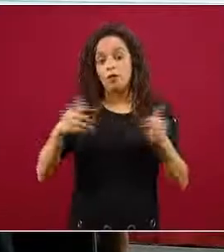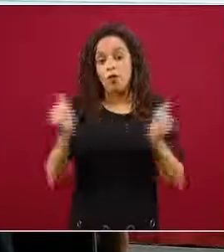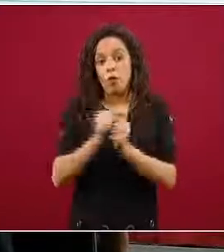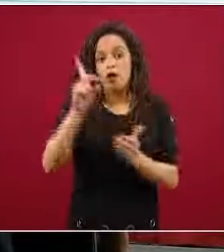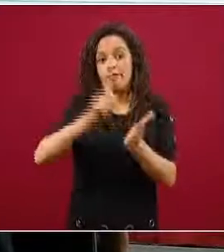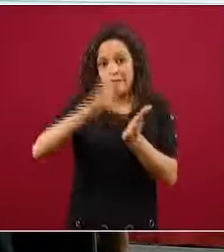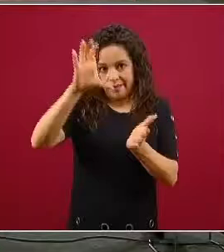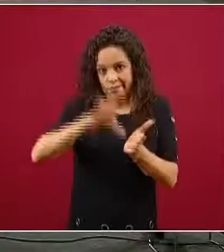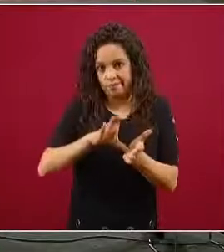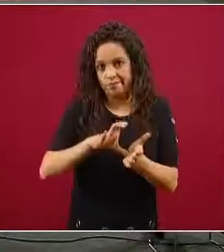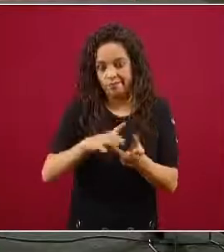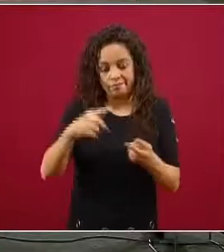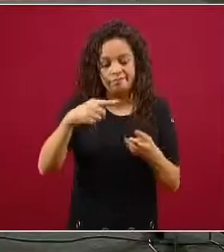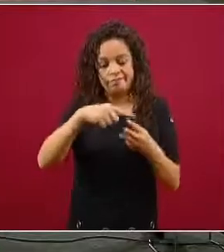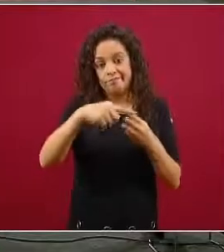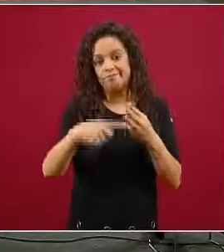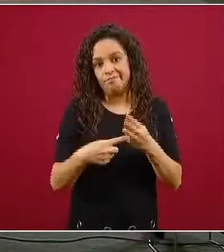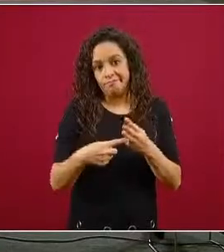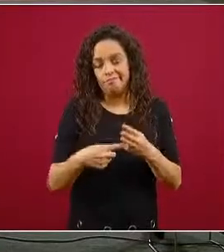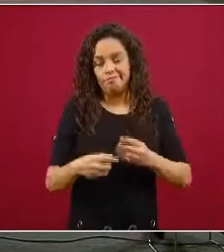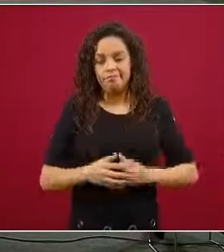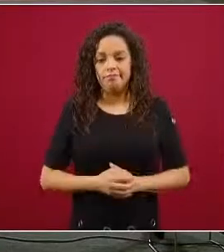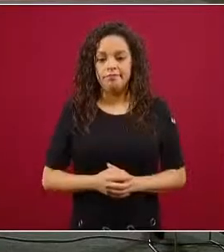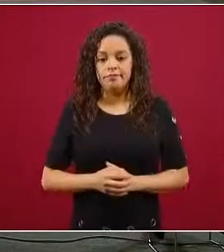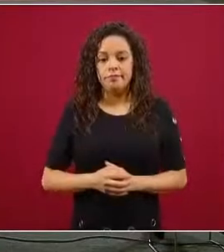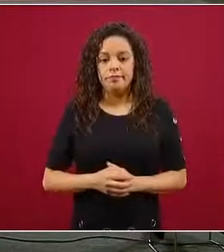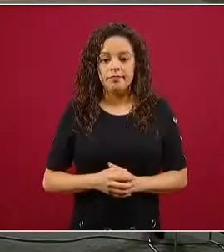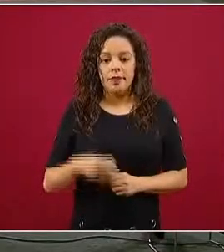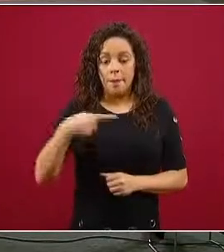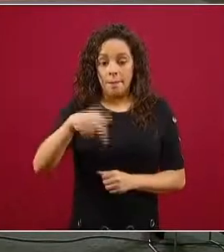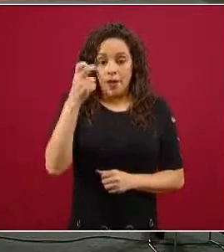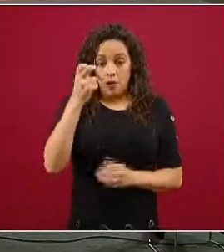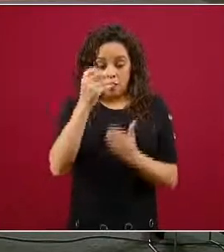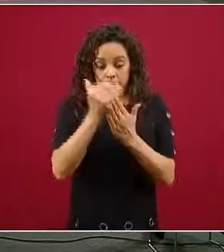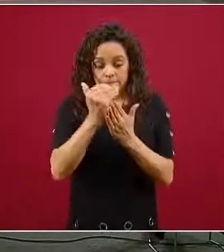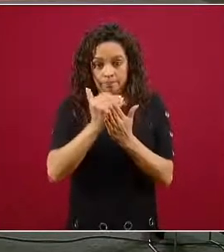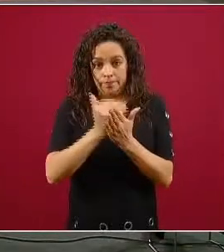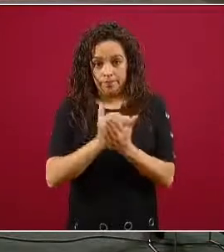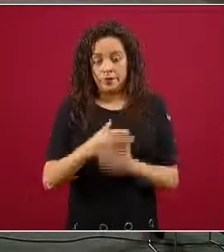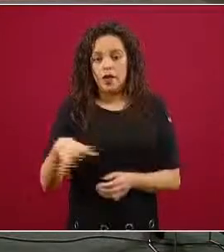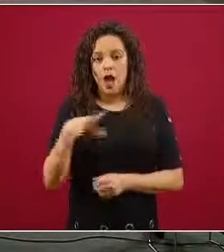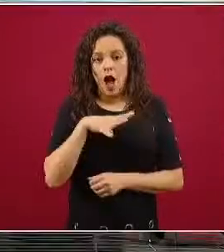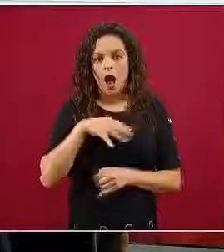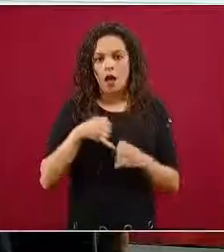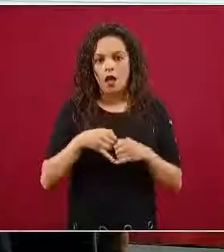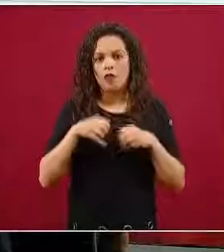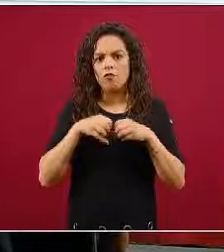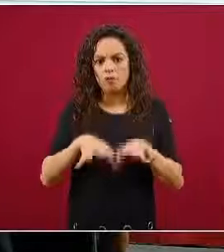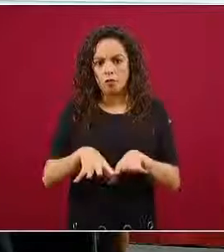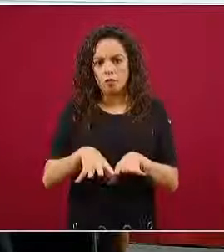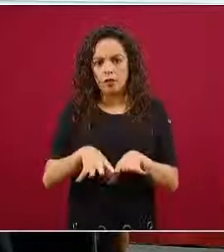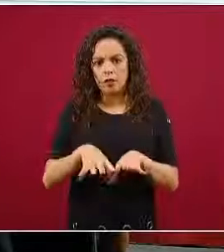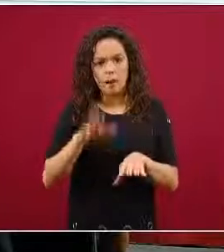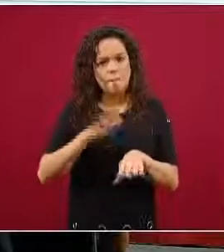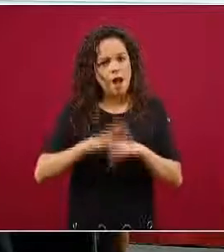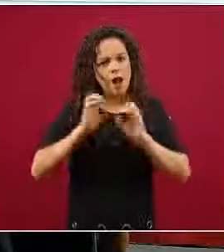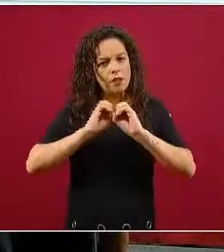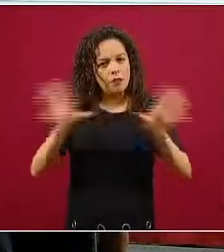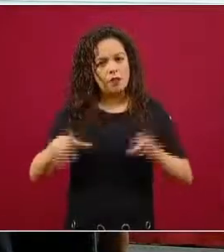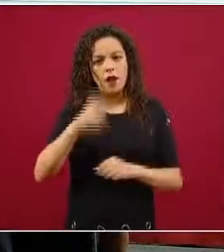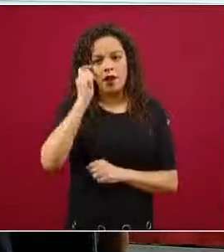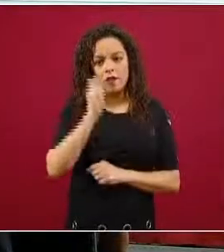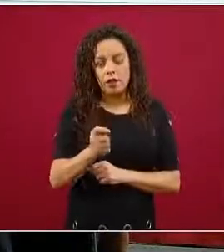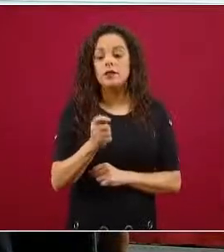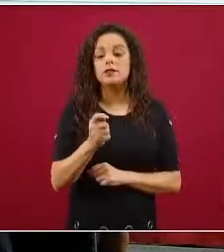En este lineamiento hay un contenido muy particular sobre las acciones